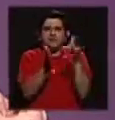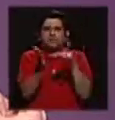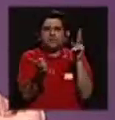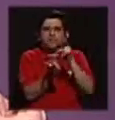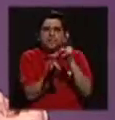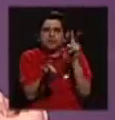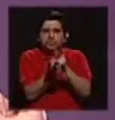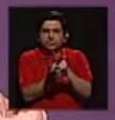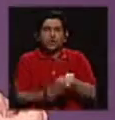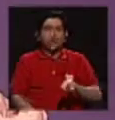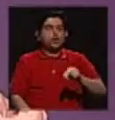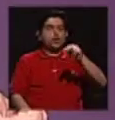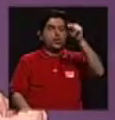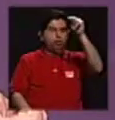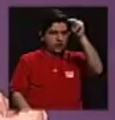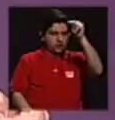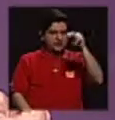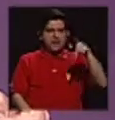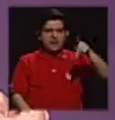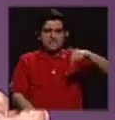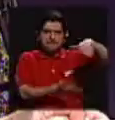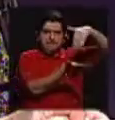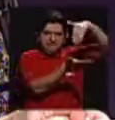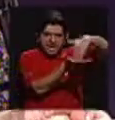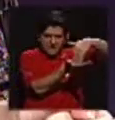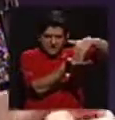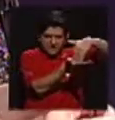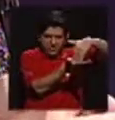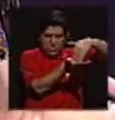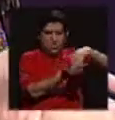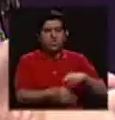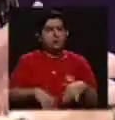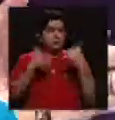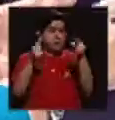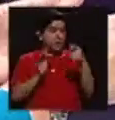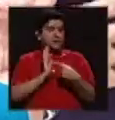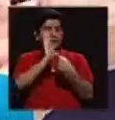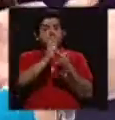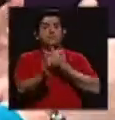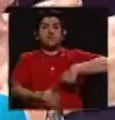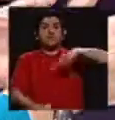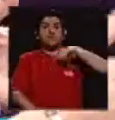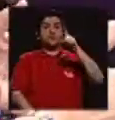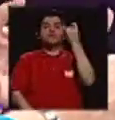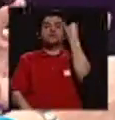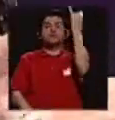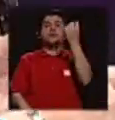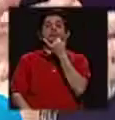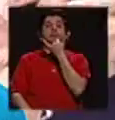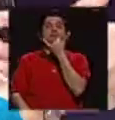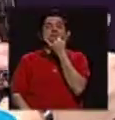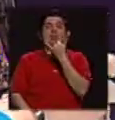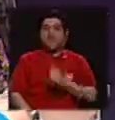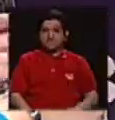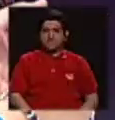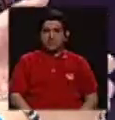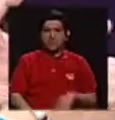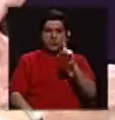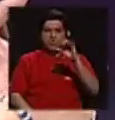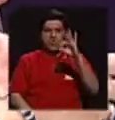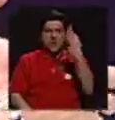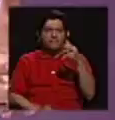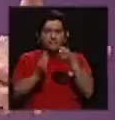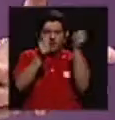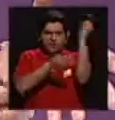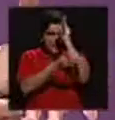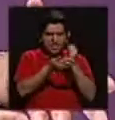sexual, zona norte, Pacífico Central. Eso ya nos da, digamos, nos marca una pauta de qué es lo que está sucediendo, de dónde, exacto, para